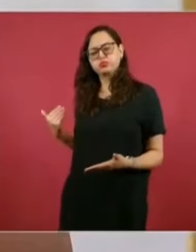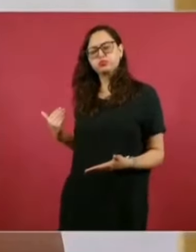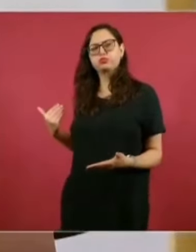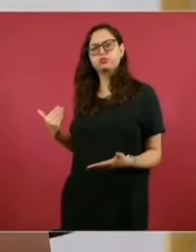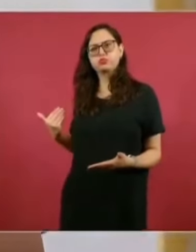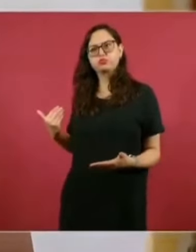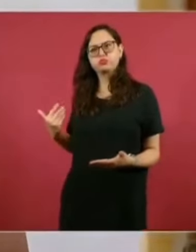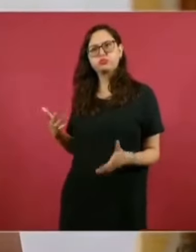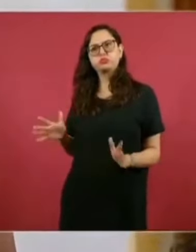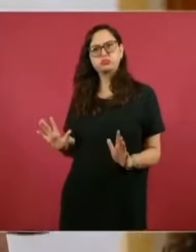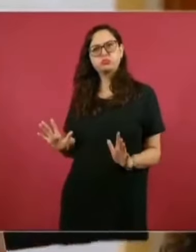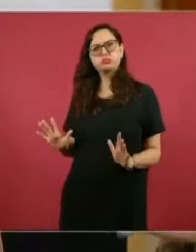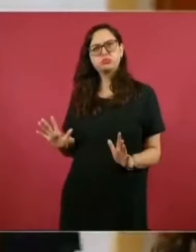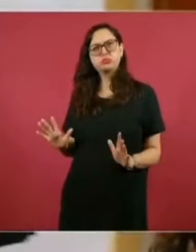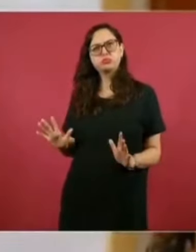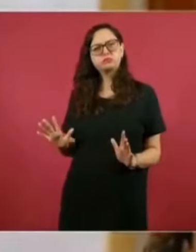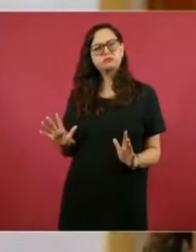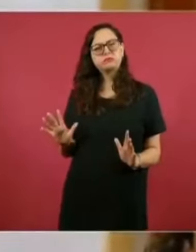hizo a un lado.